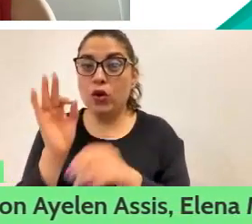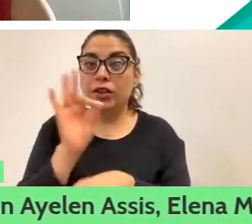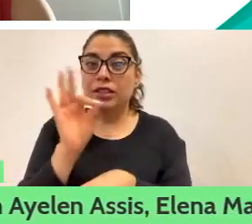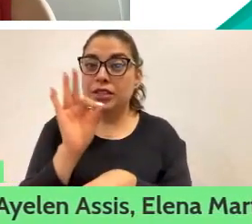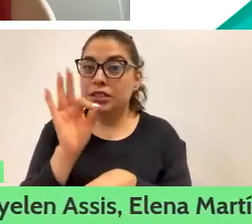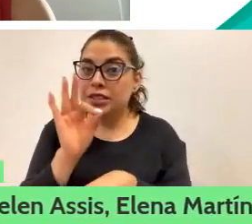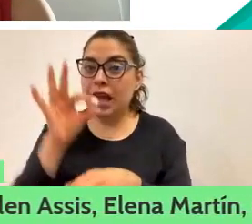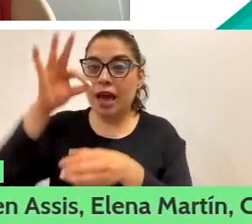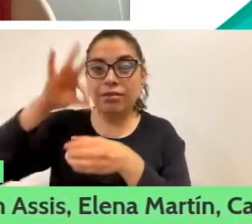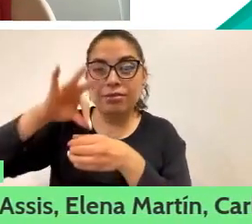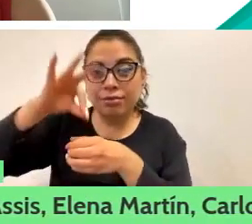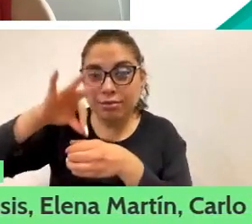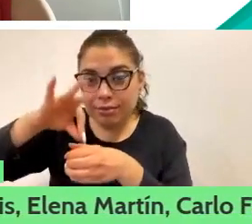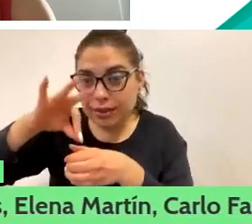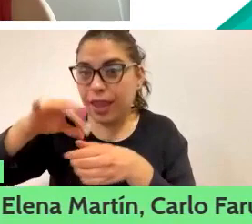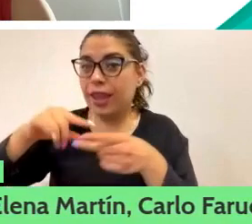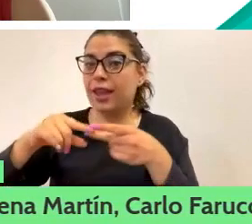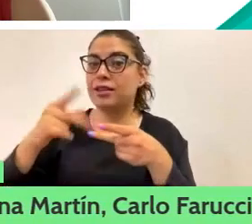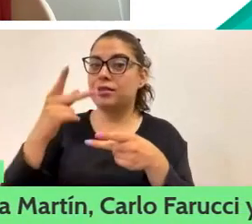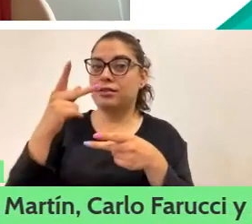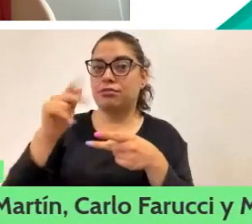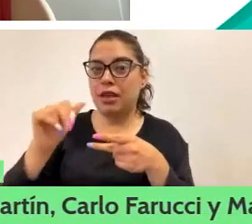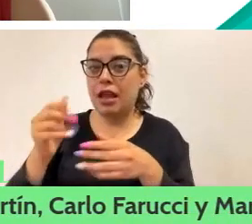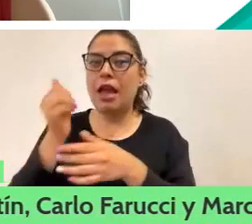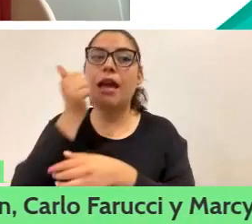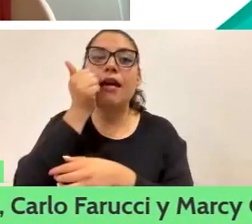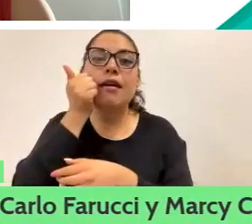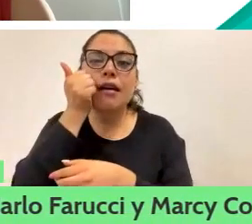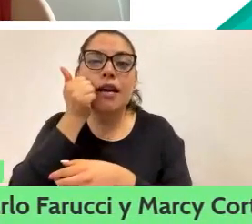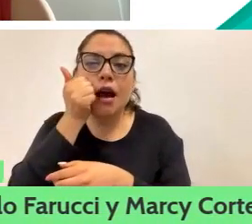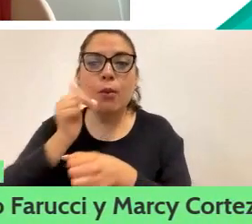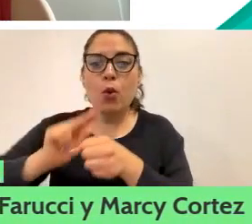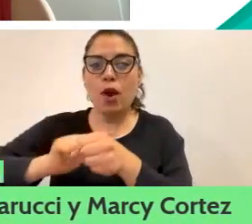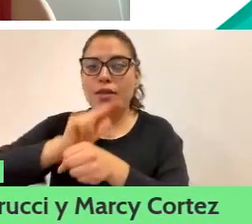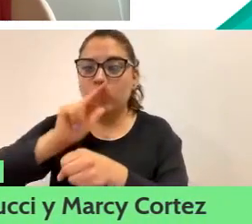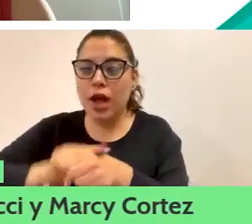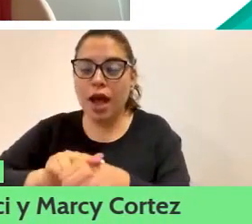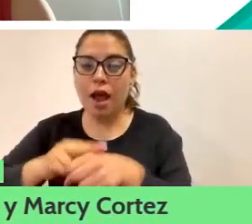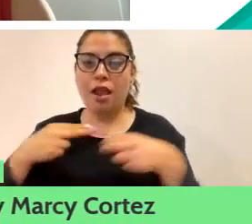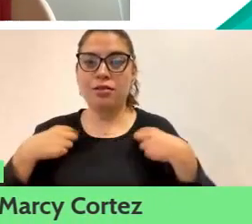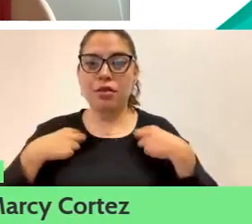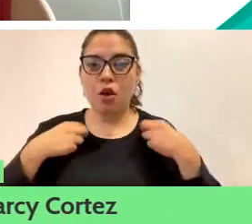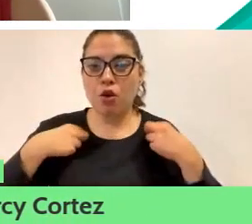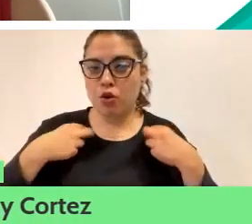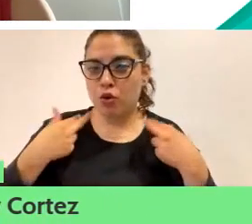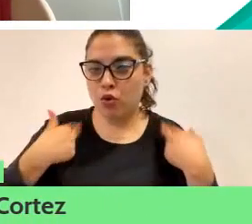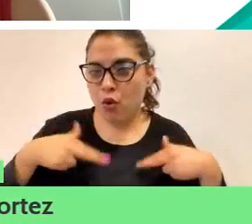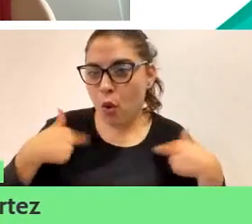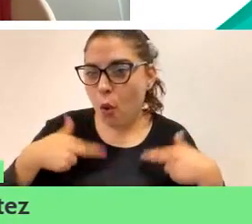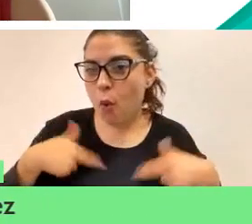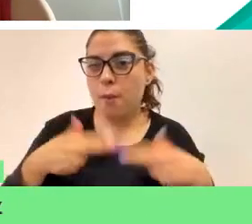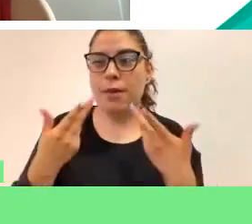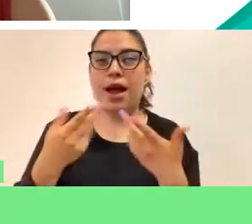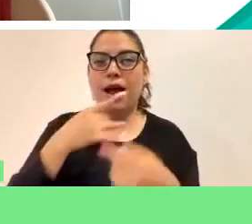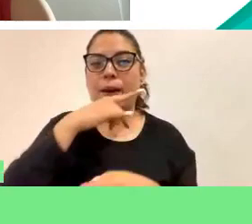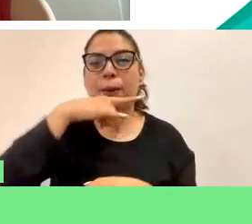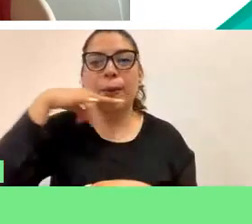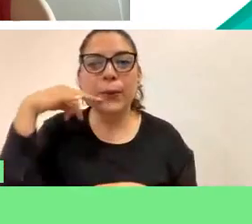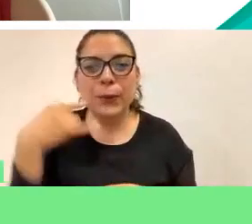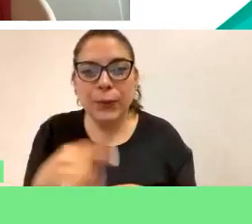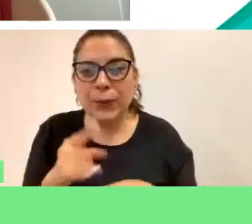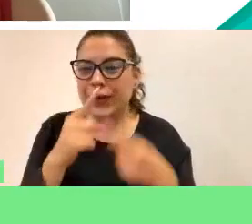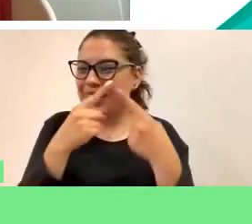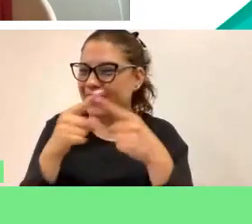infusiones, snacks, jabones naturales, cosas textiles, salsas, lo que valoremos en cada trimestre para que